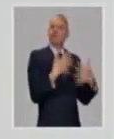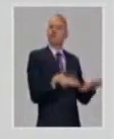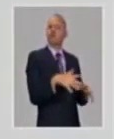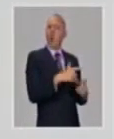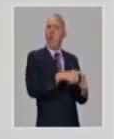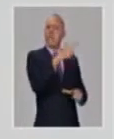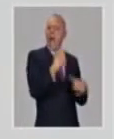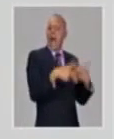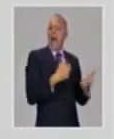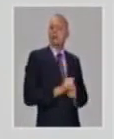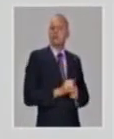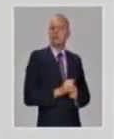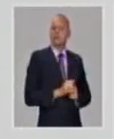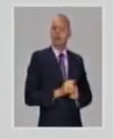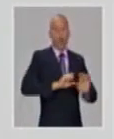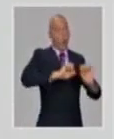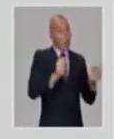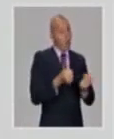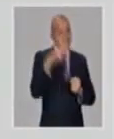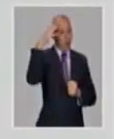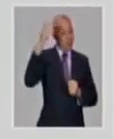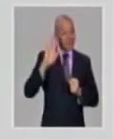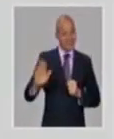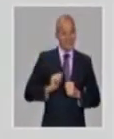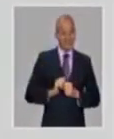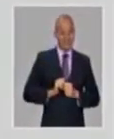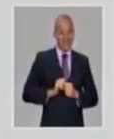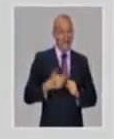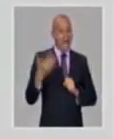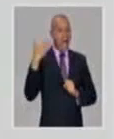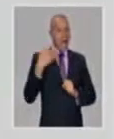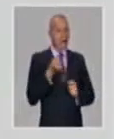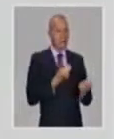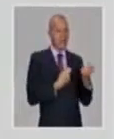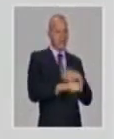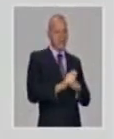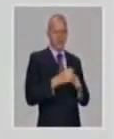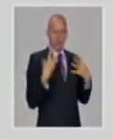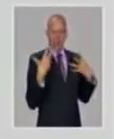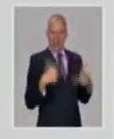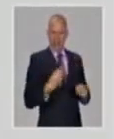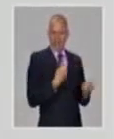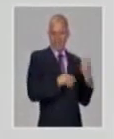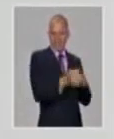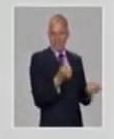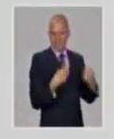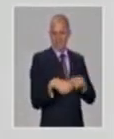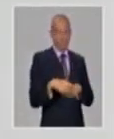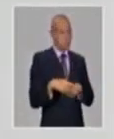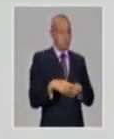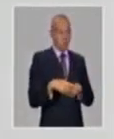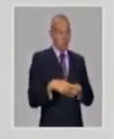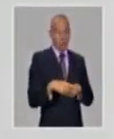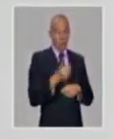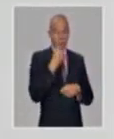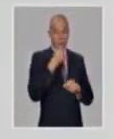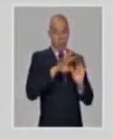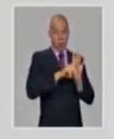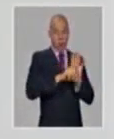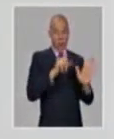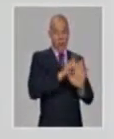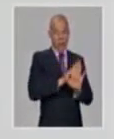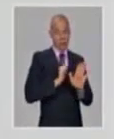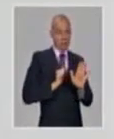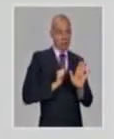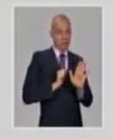toda la parte de inocuidad y demás. O sea, que ahí también hay una bonificación para ese productor, hay un incremento de su ingreso para que él pueda... Estimula que